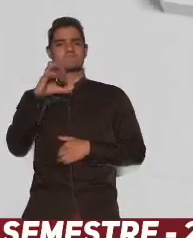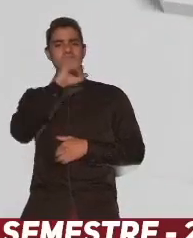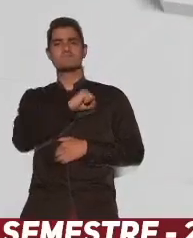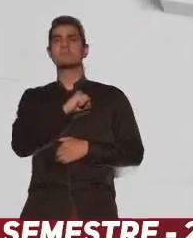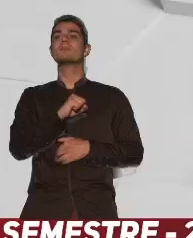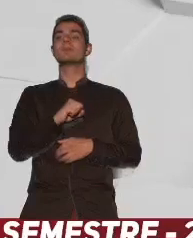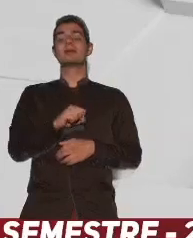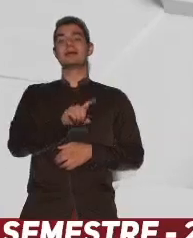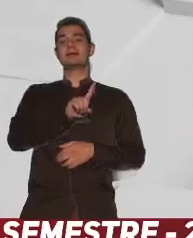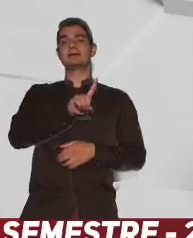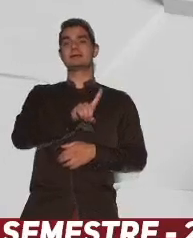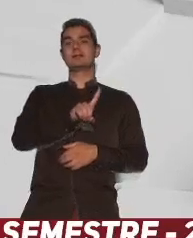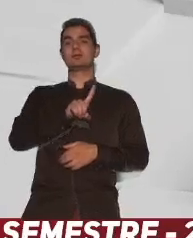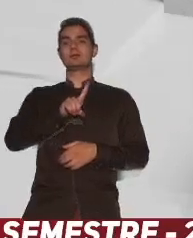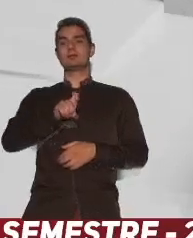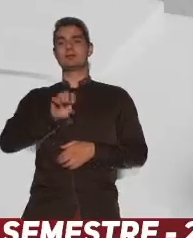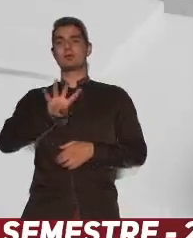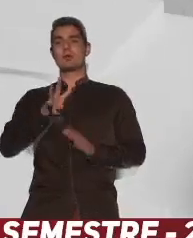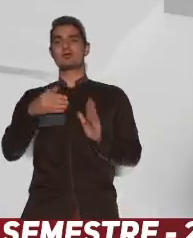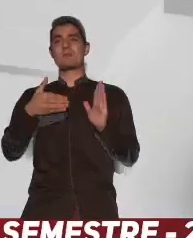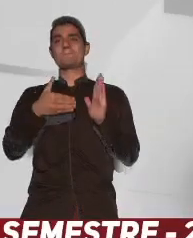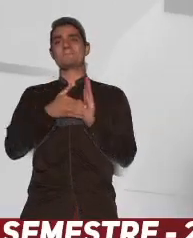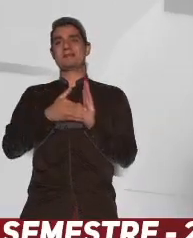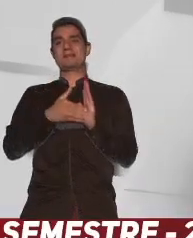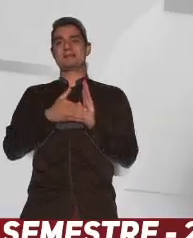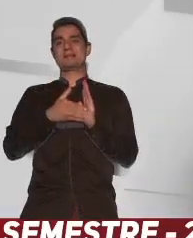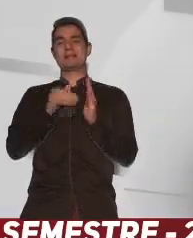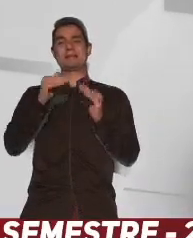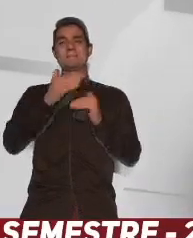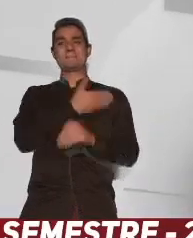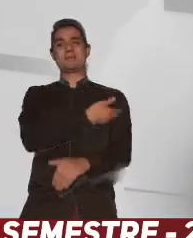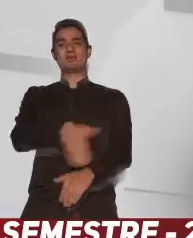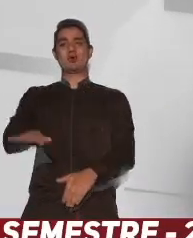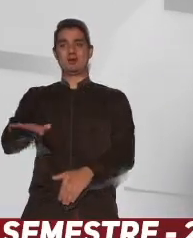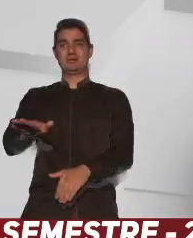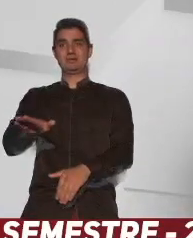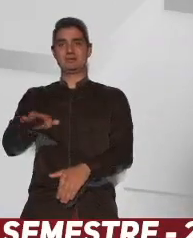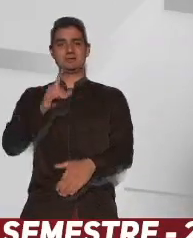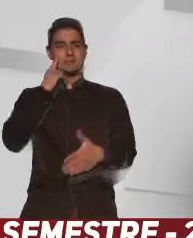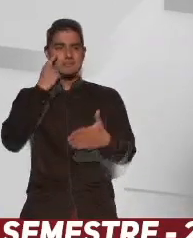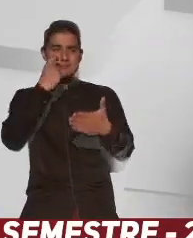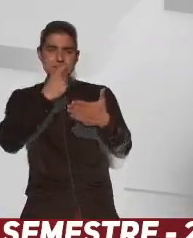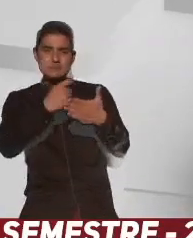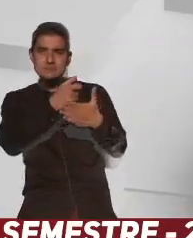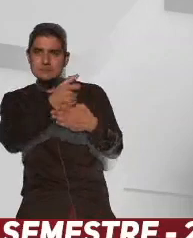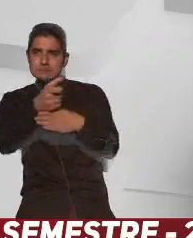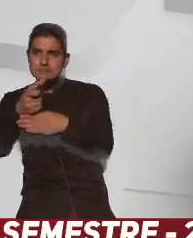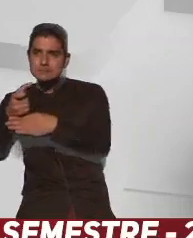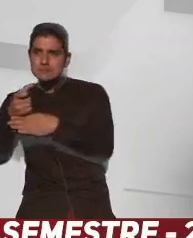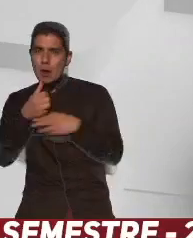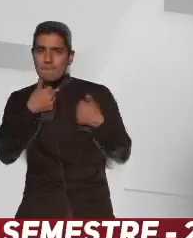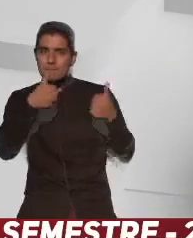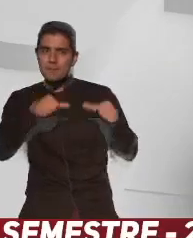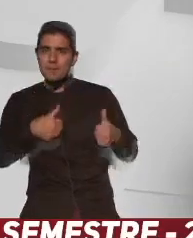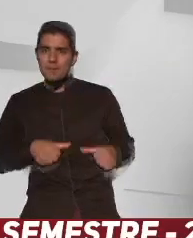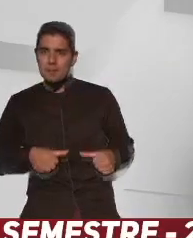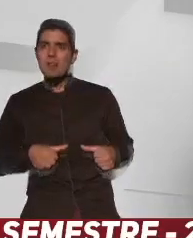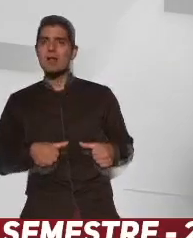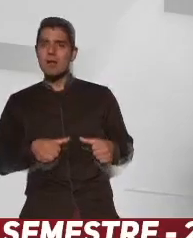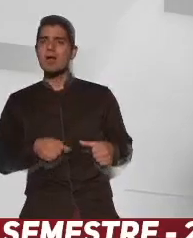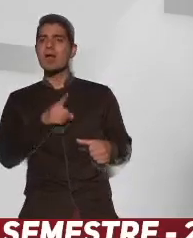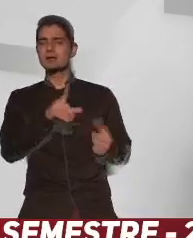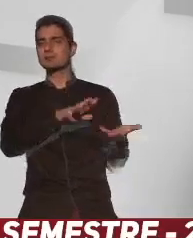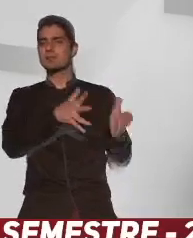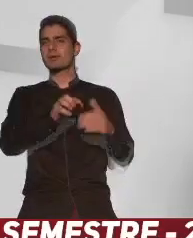164 mil millones de pesos. Este monto representa un incremento del 130% respecto